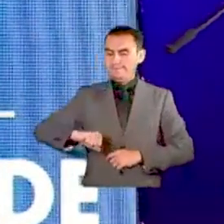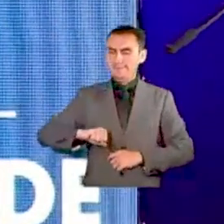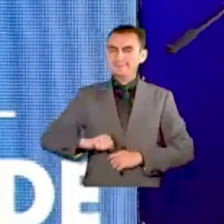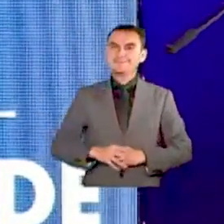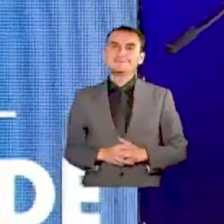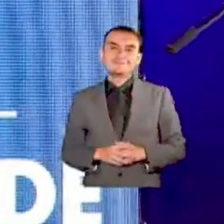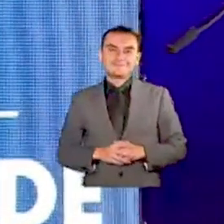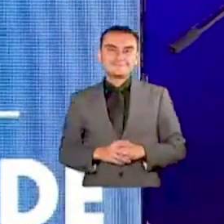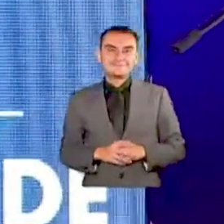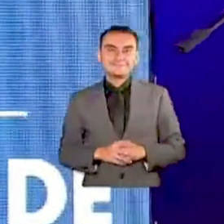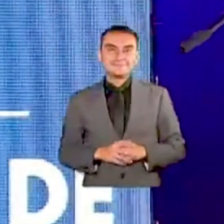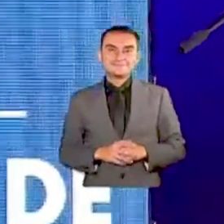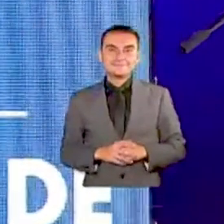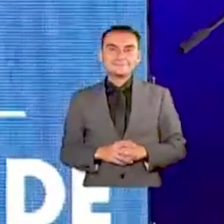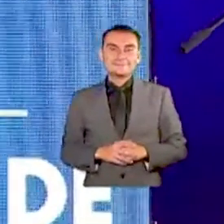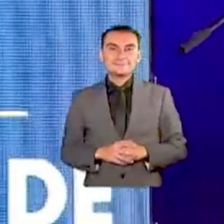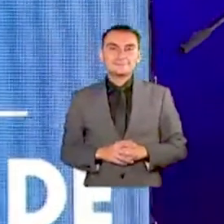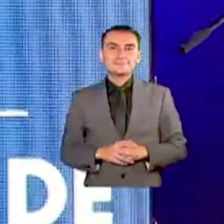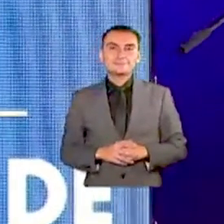promoción de los derechos humanos.